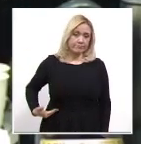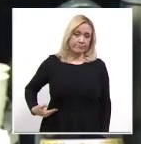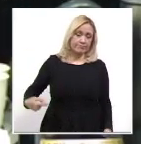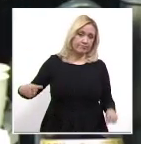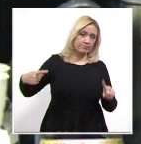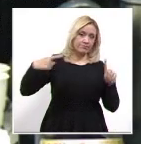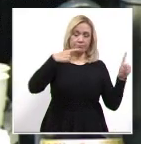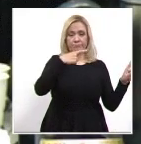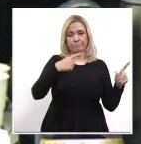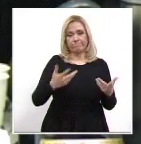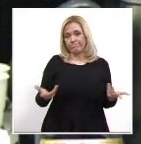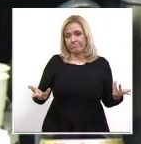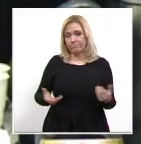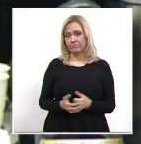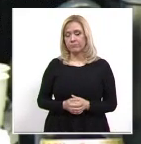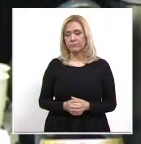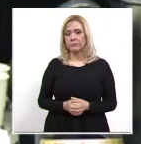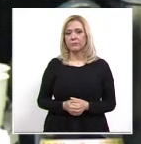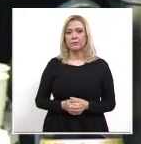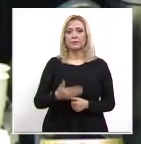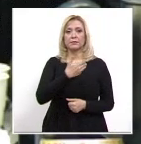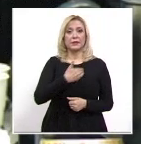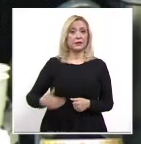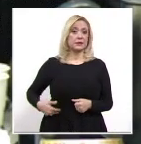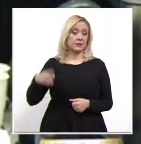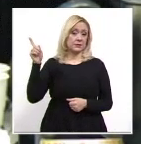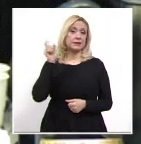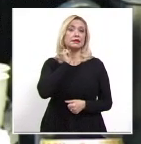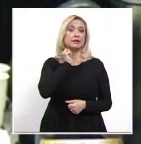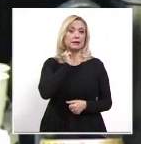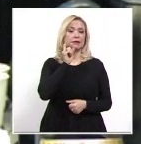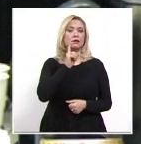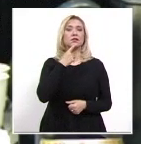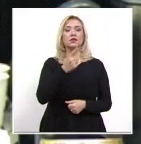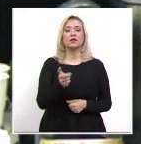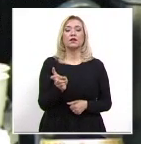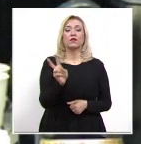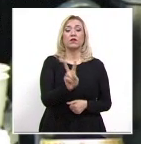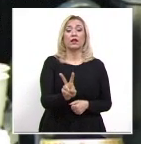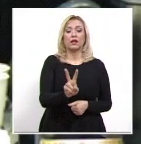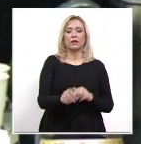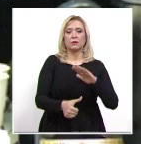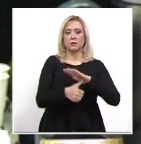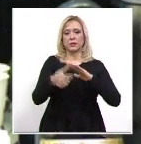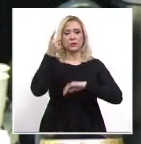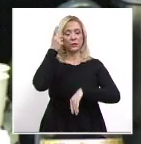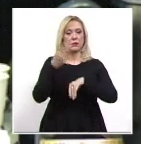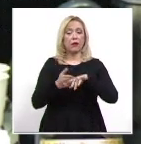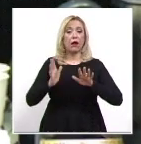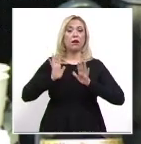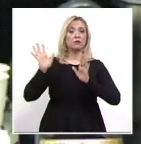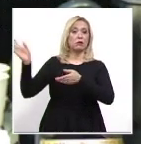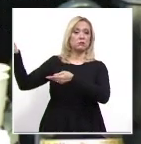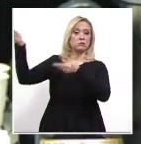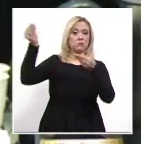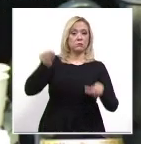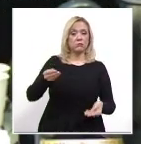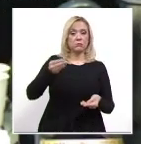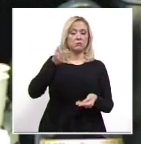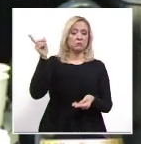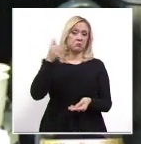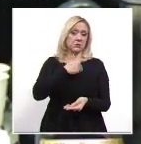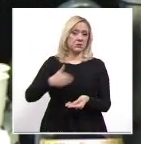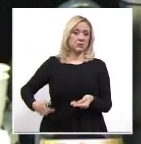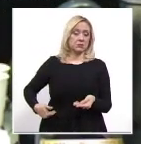Federal. La presidenta del Senado confirmó que este viernes la mesa directiva recibió la nueva terna enviada por